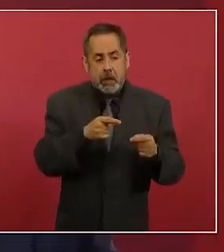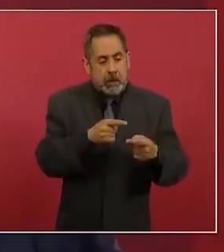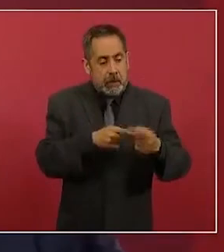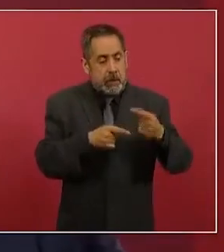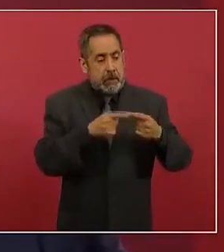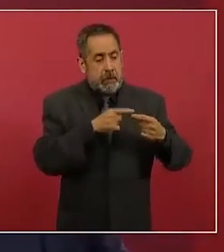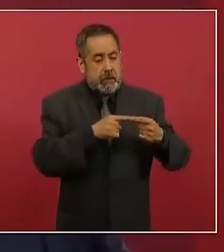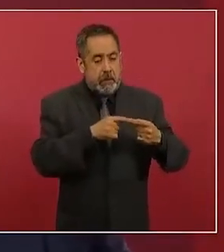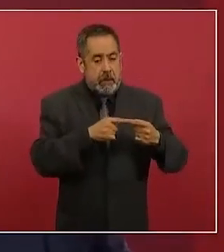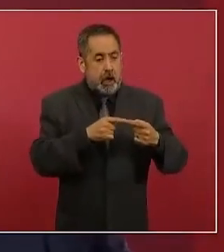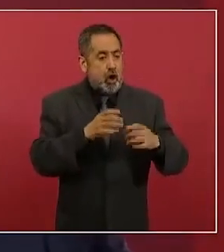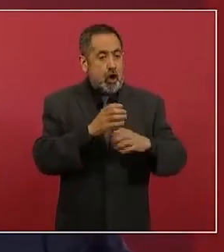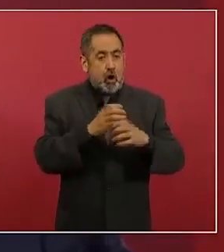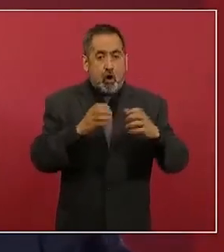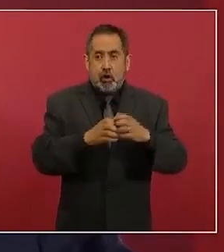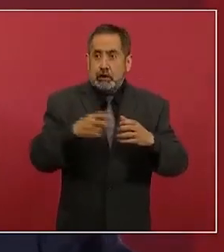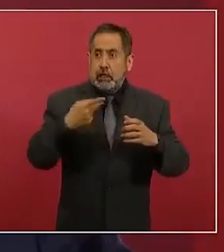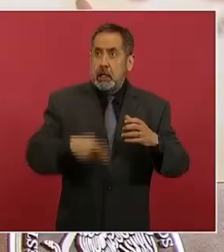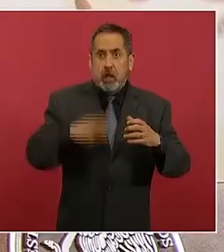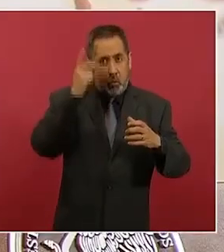los bienes de la nación,